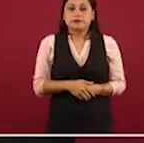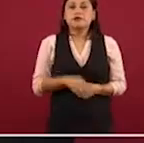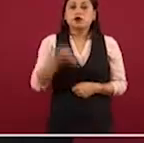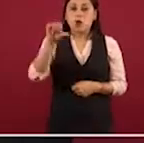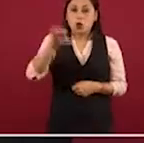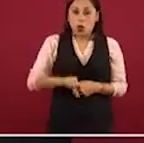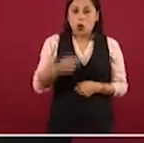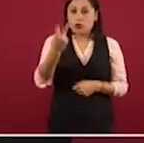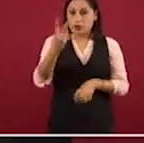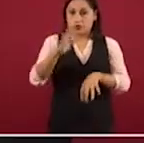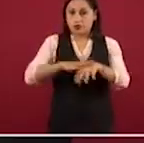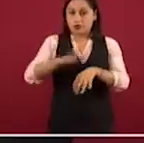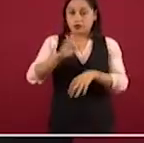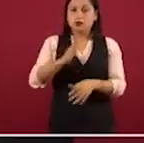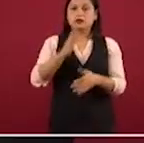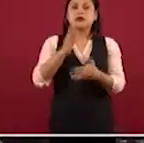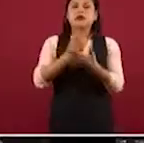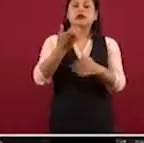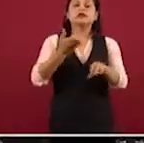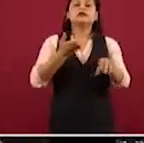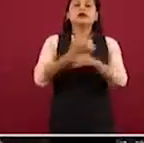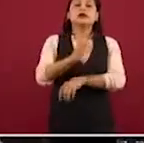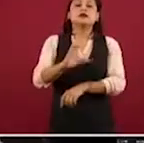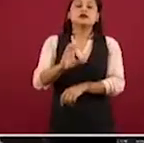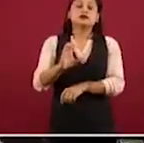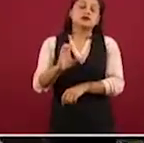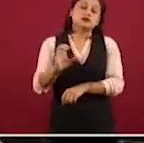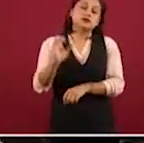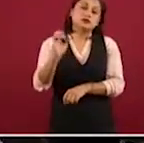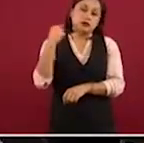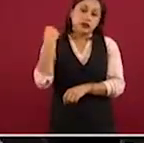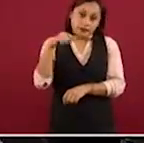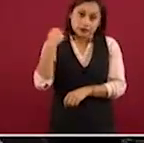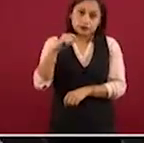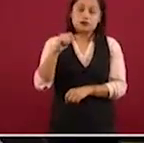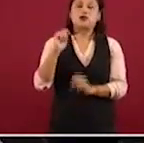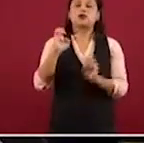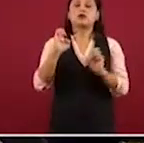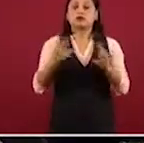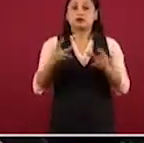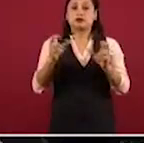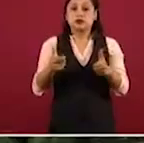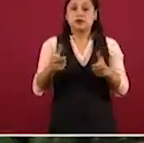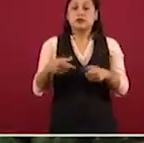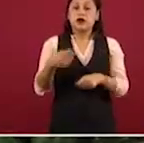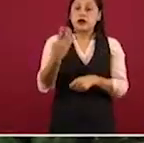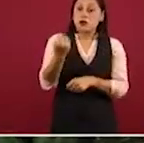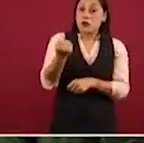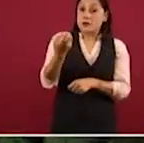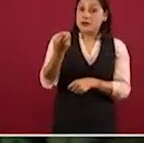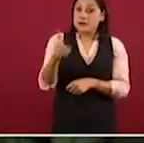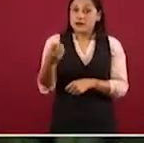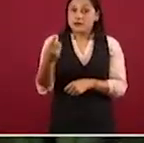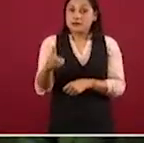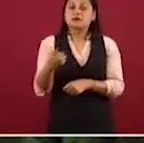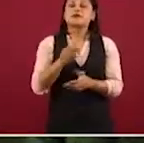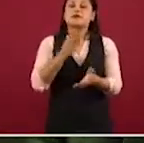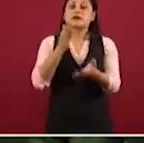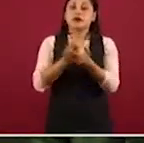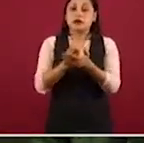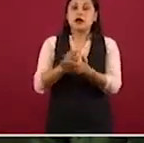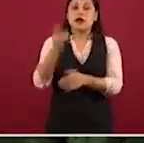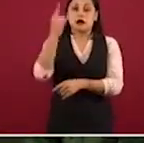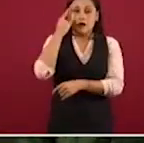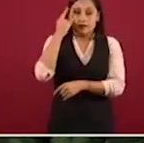dos mas tabasco y chiapas y el día 9 en 3 estados quintana roo campeche y yucatán